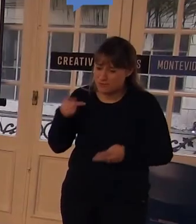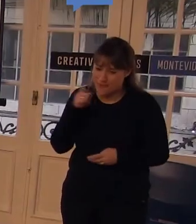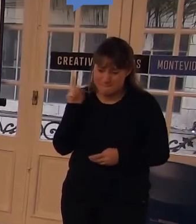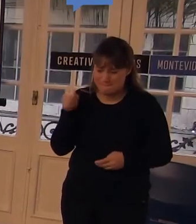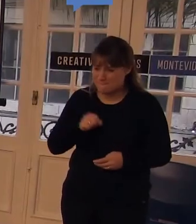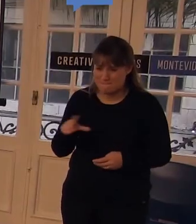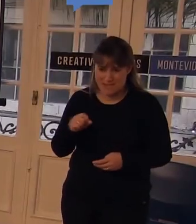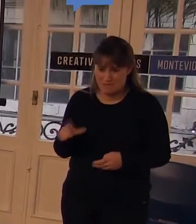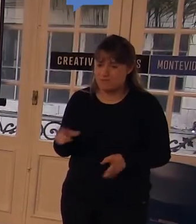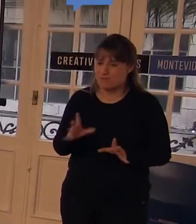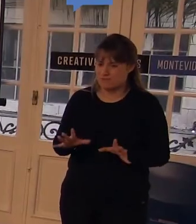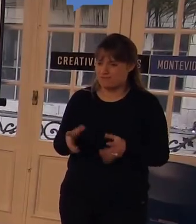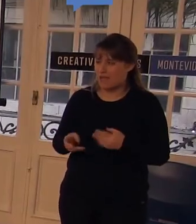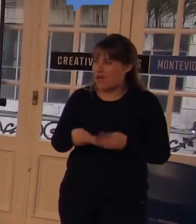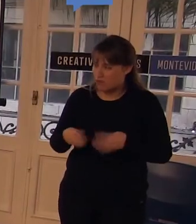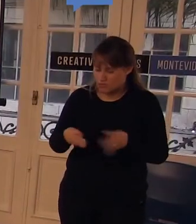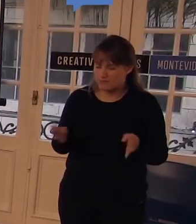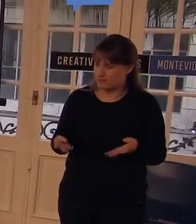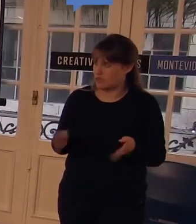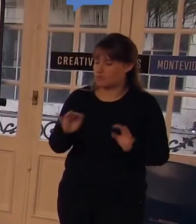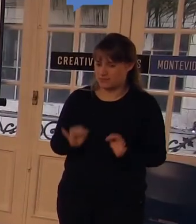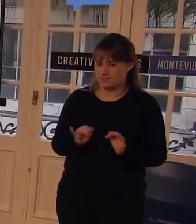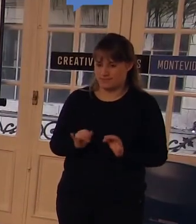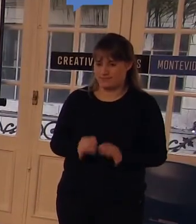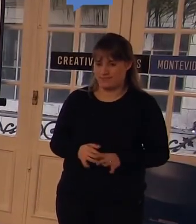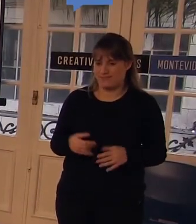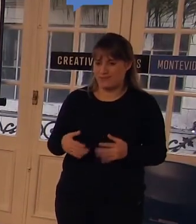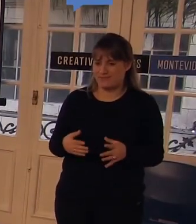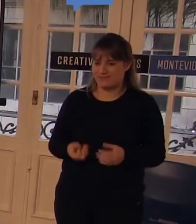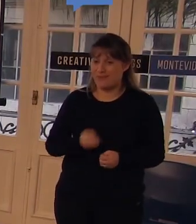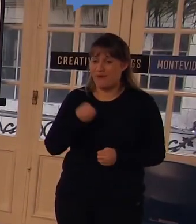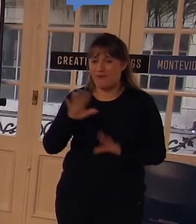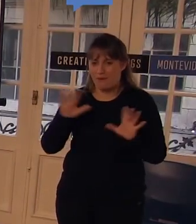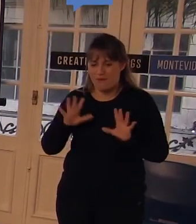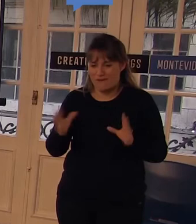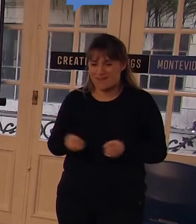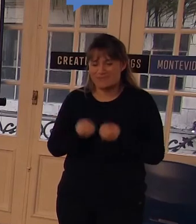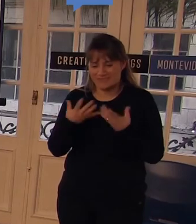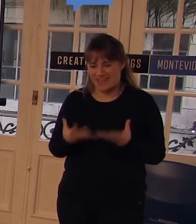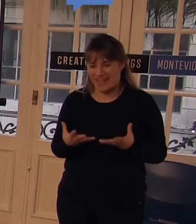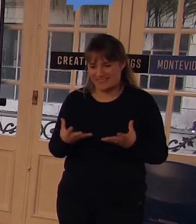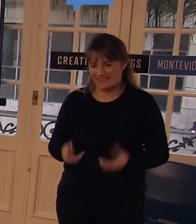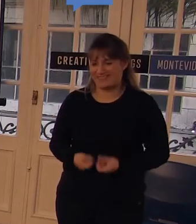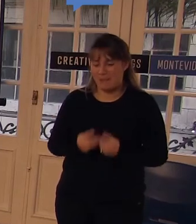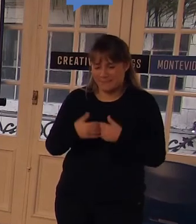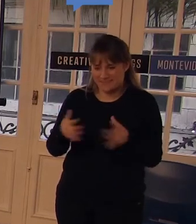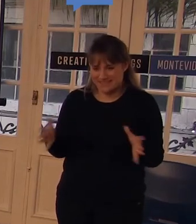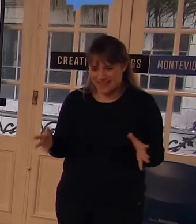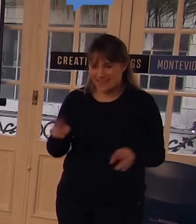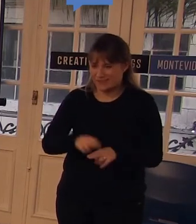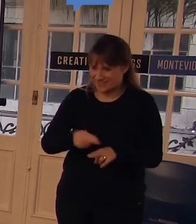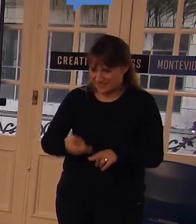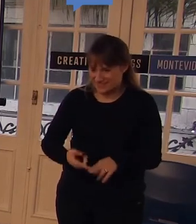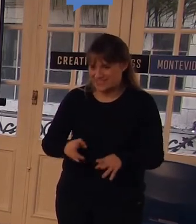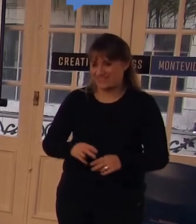Bueno, muy bien. Ahora sí. Olu, ¿cómo están? Vamos a empezar.